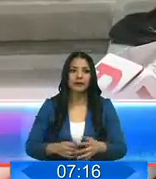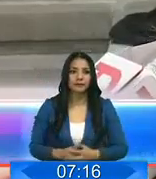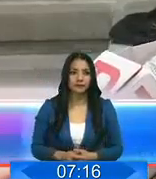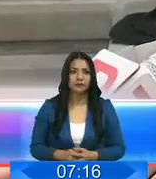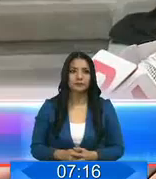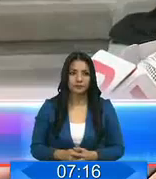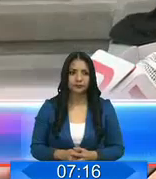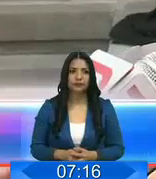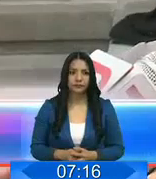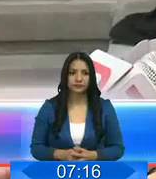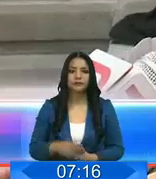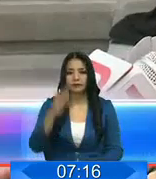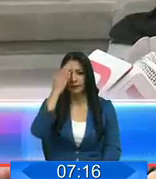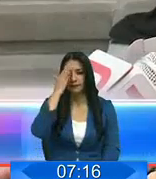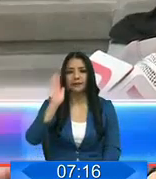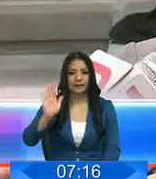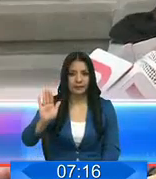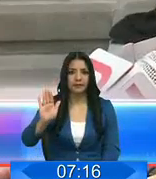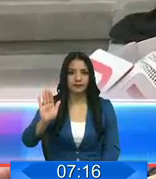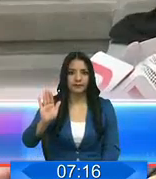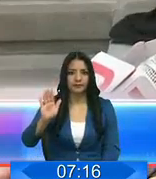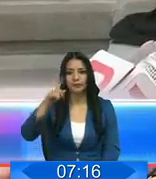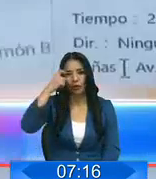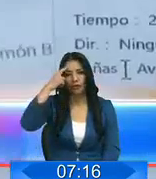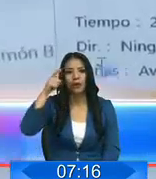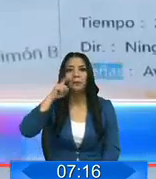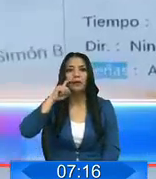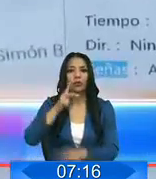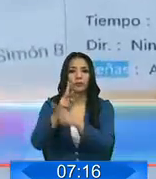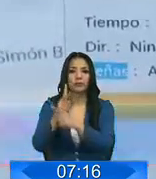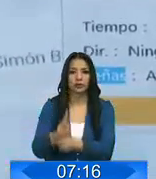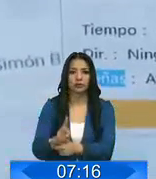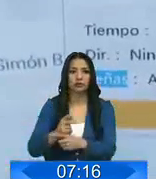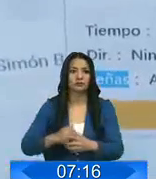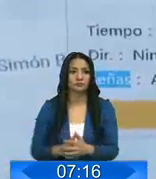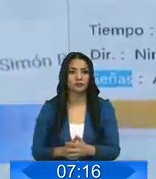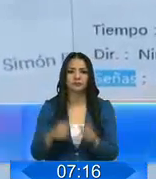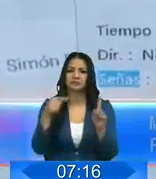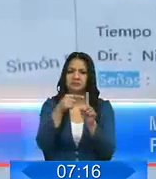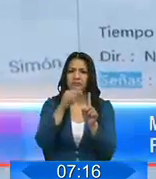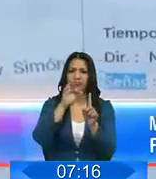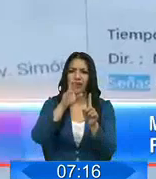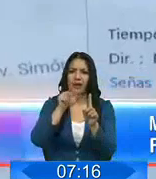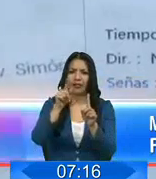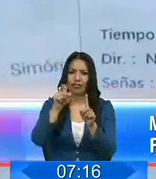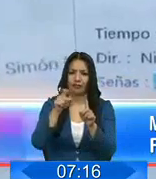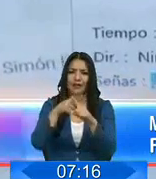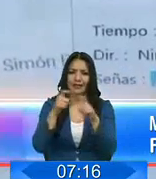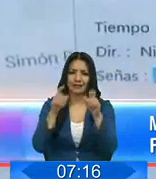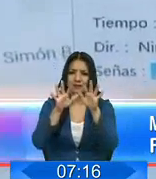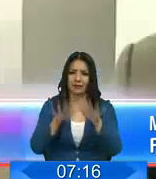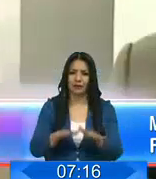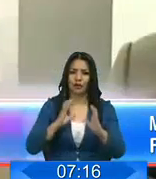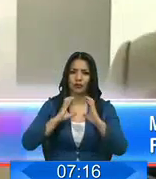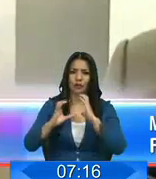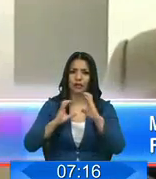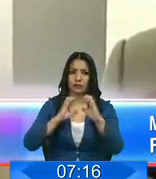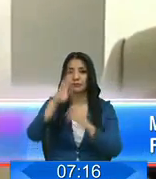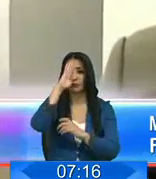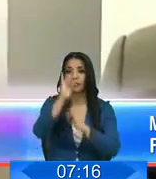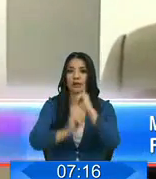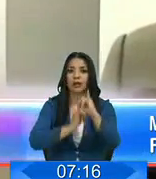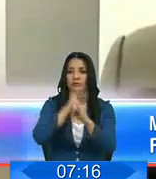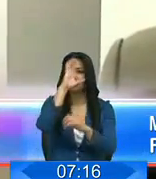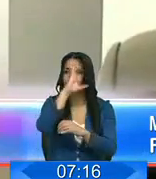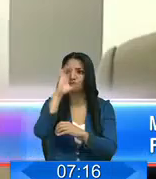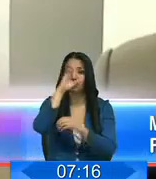con conocimiento y protección del régimen de Maduro. Recordó que sobre Fernando Alvarado pesa difusión roja de Interpol, pero mientras esté